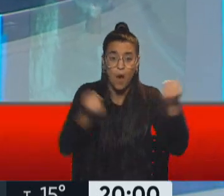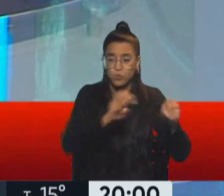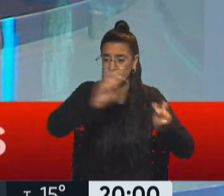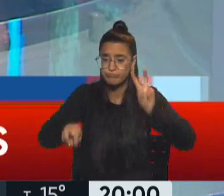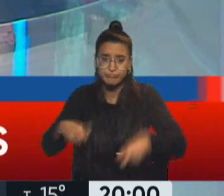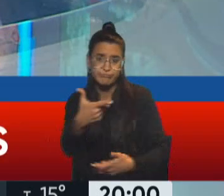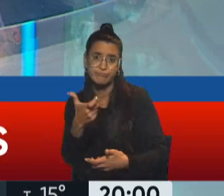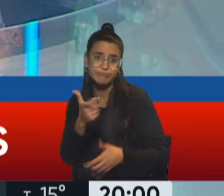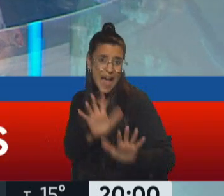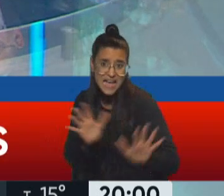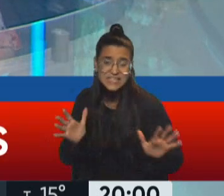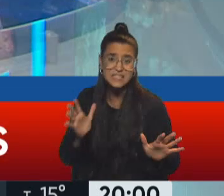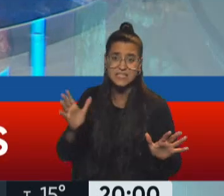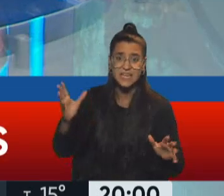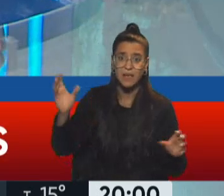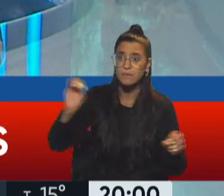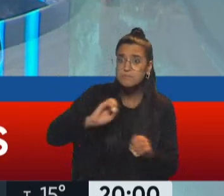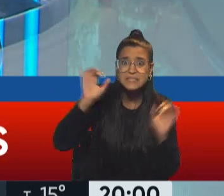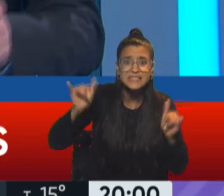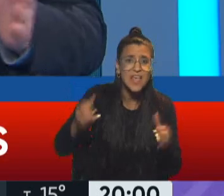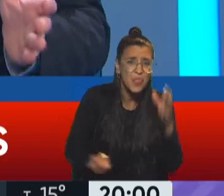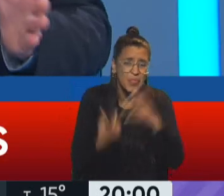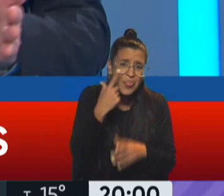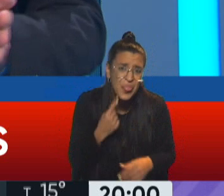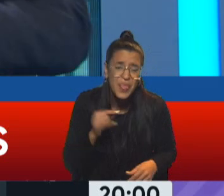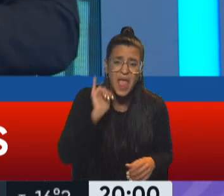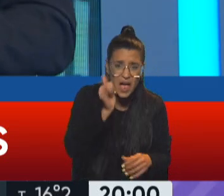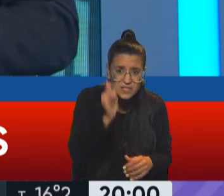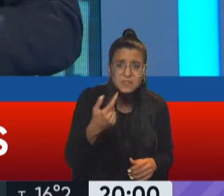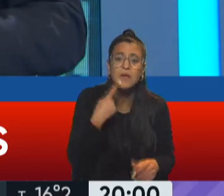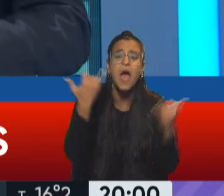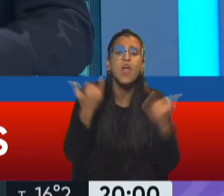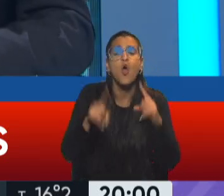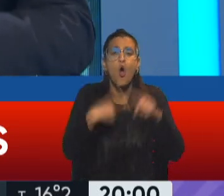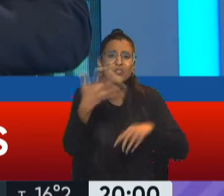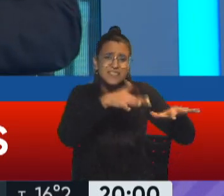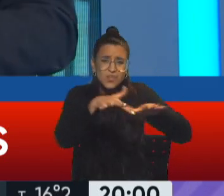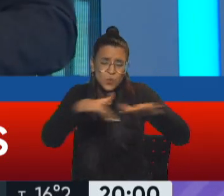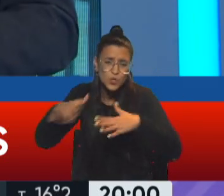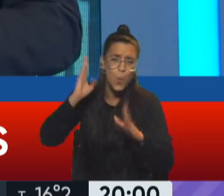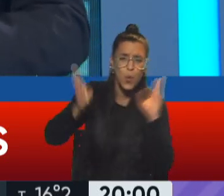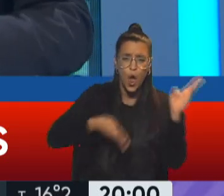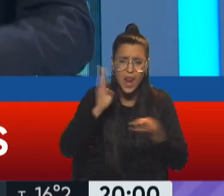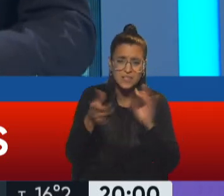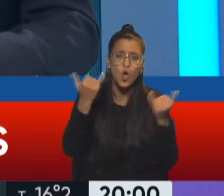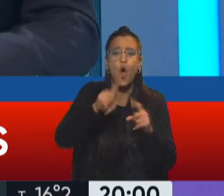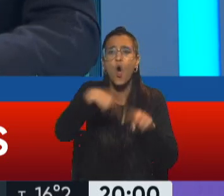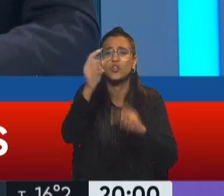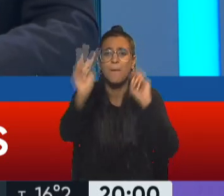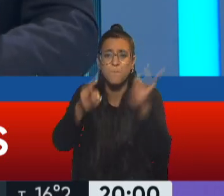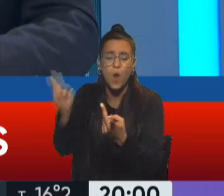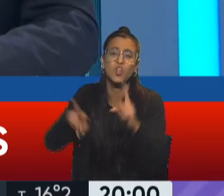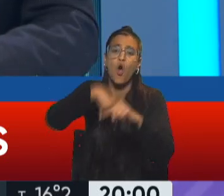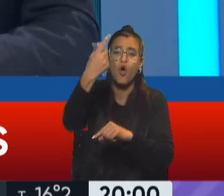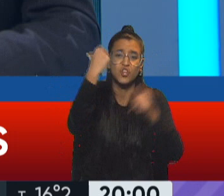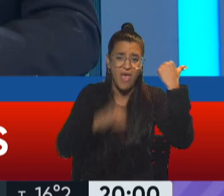y el ataque fue así. A plena luz del día y en un contexto en el que se habían producido otros episodios de violencia con otros muertos, ajá, y con otros heridos